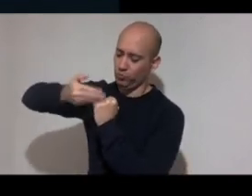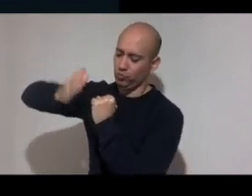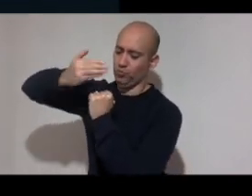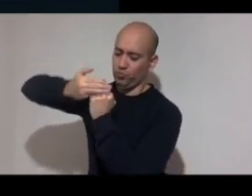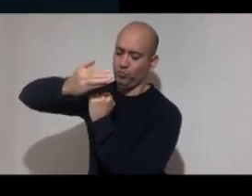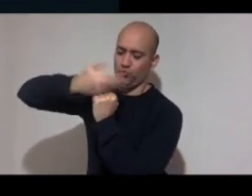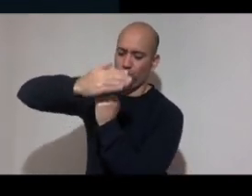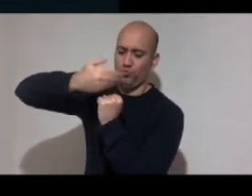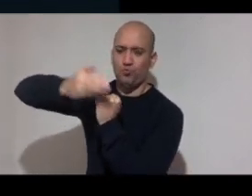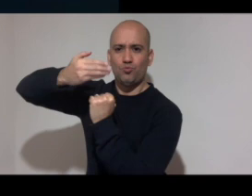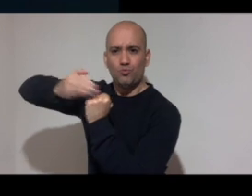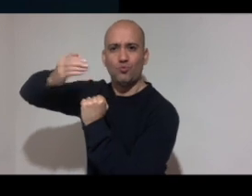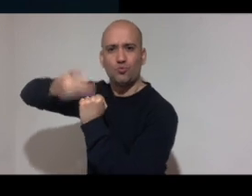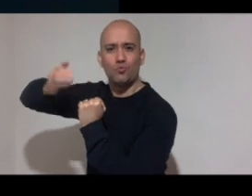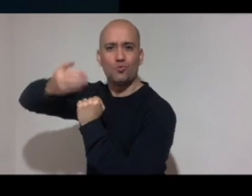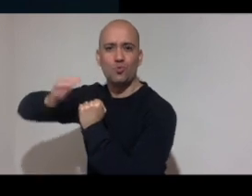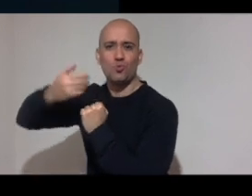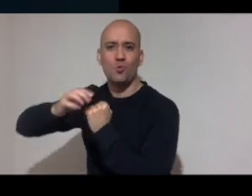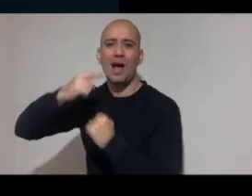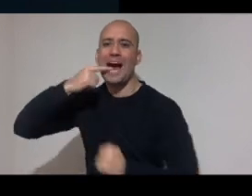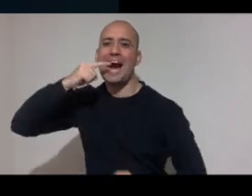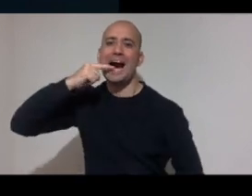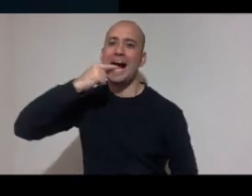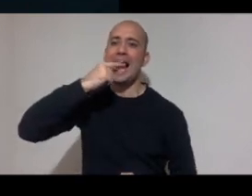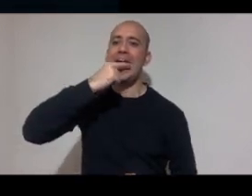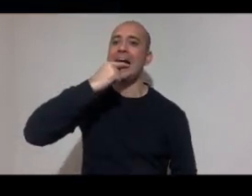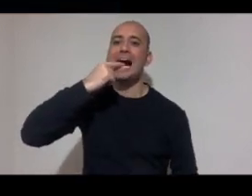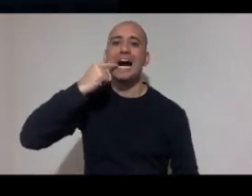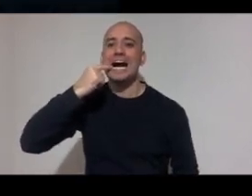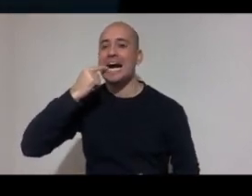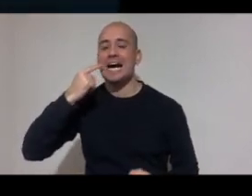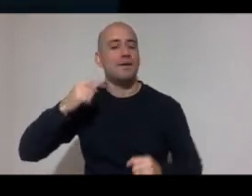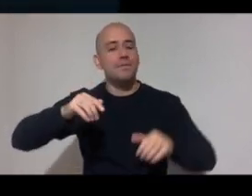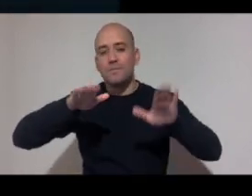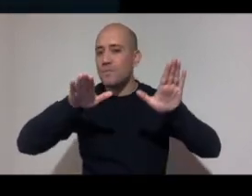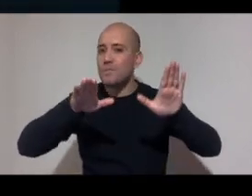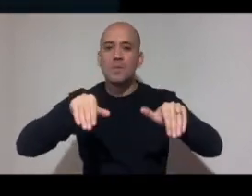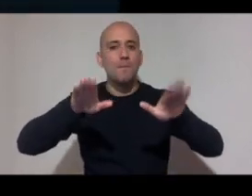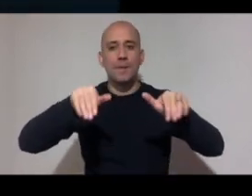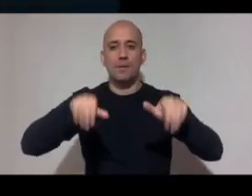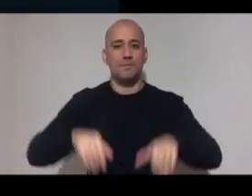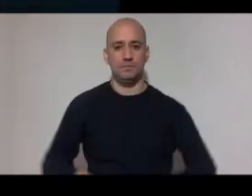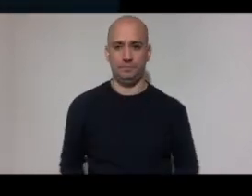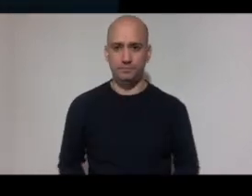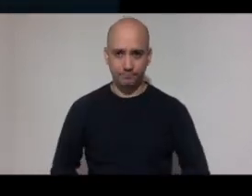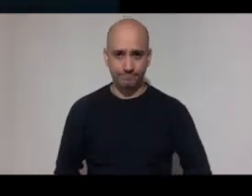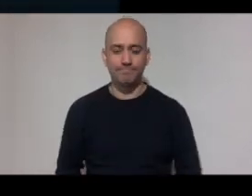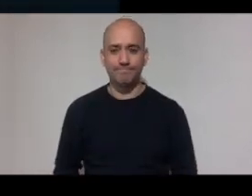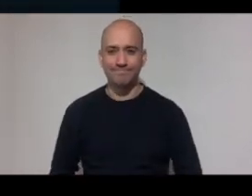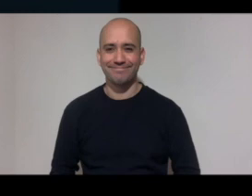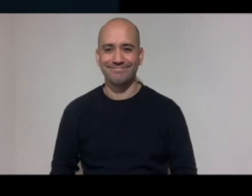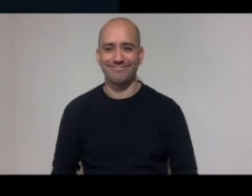una dirección. Repetimos lo mismo en el otro lado de los dientes inferiores.